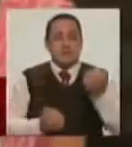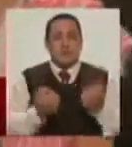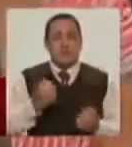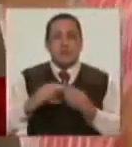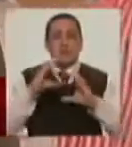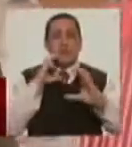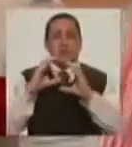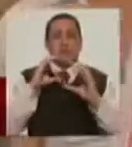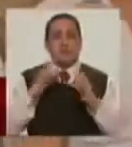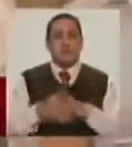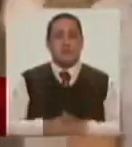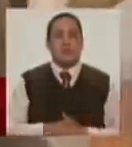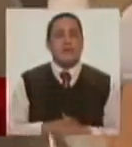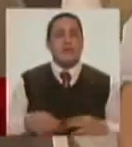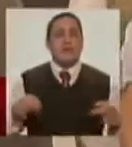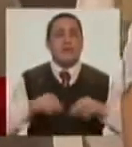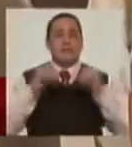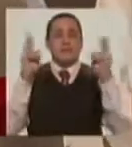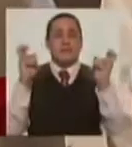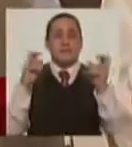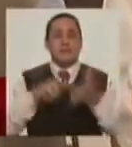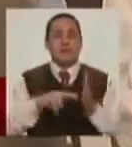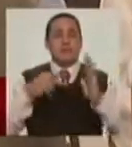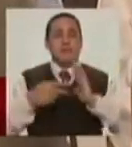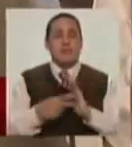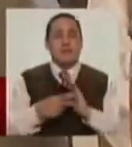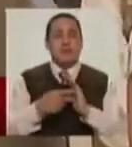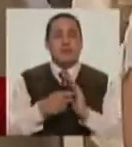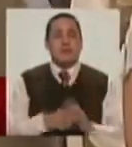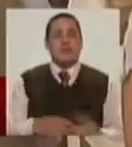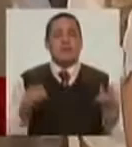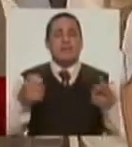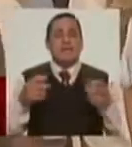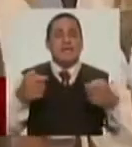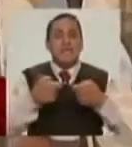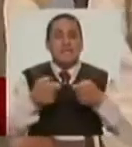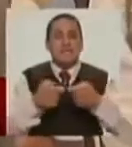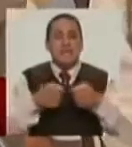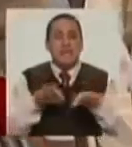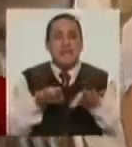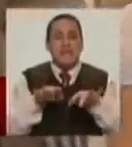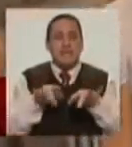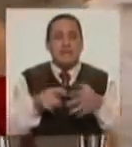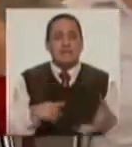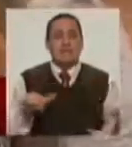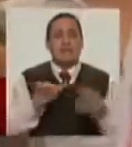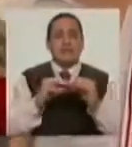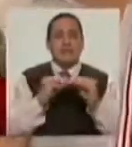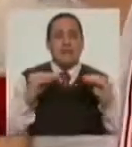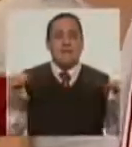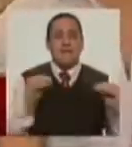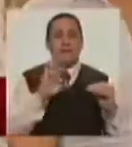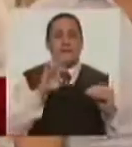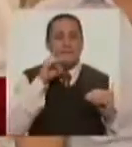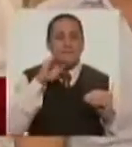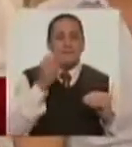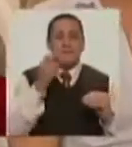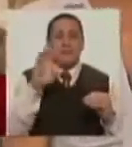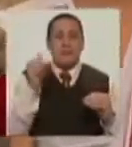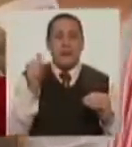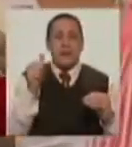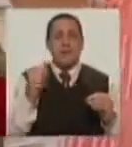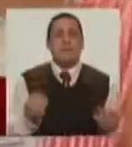Transportes y Comunicaciones, el tema de lo que es la fibra óptica de banda ancha, que vamos a interconectar esta